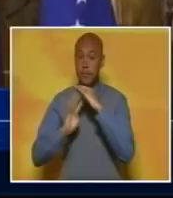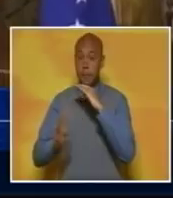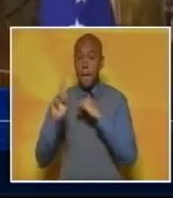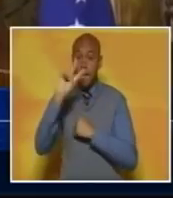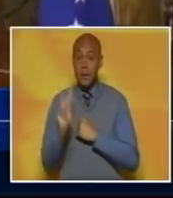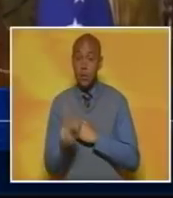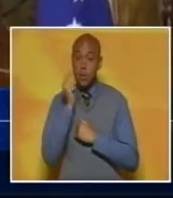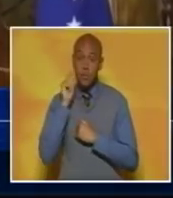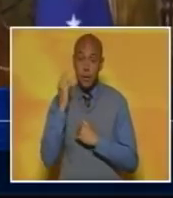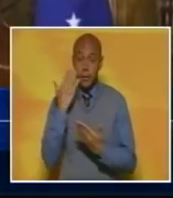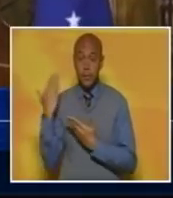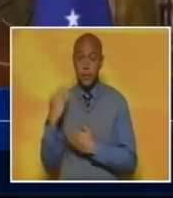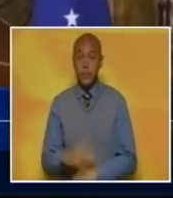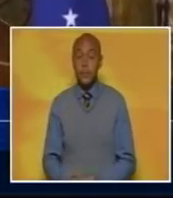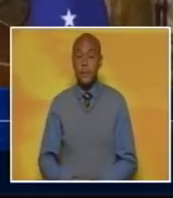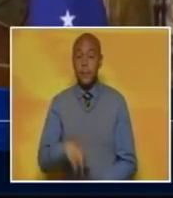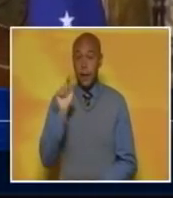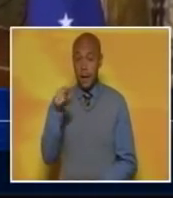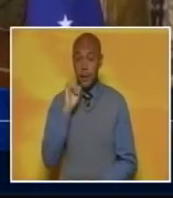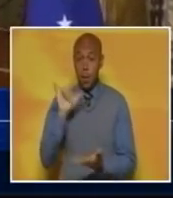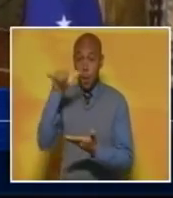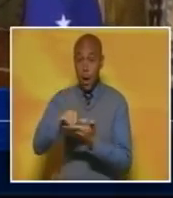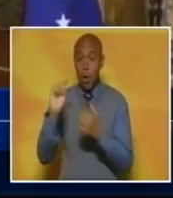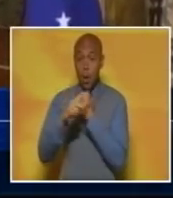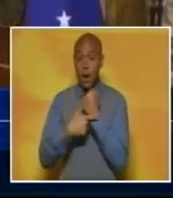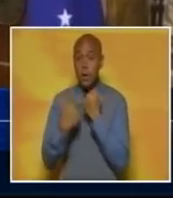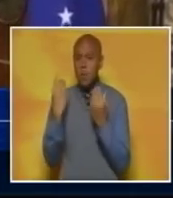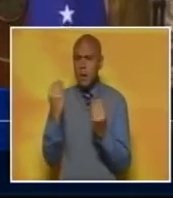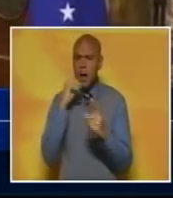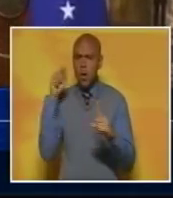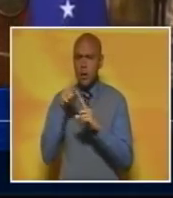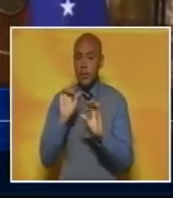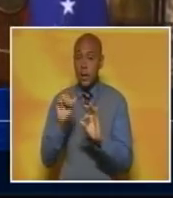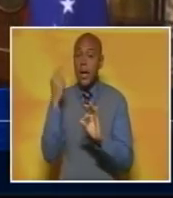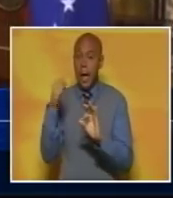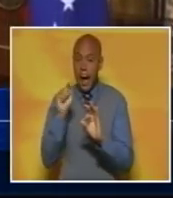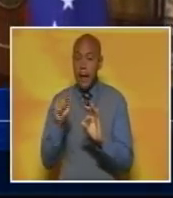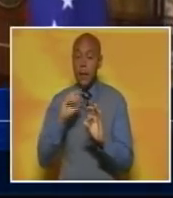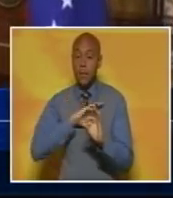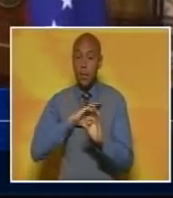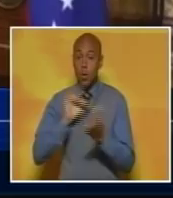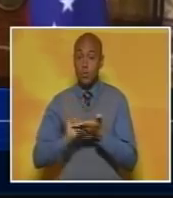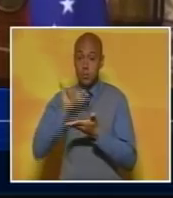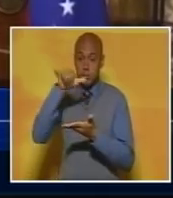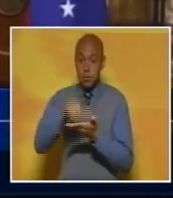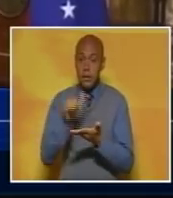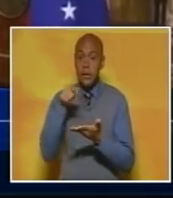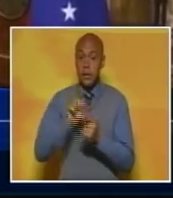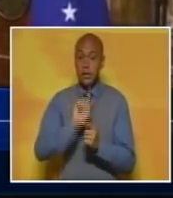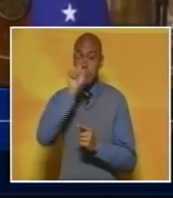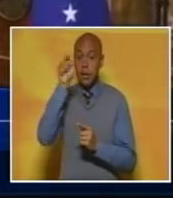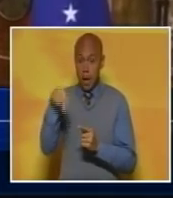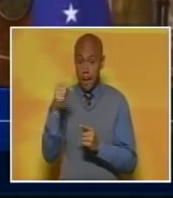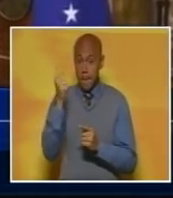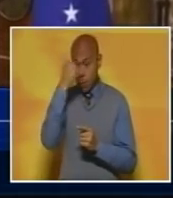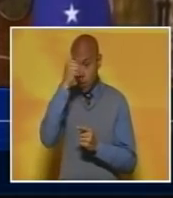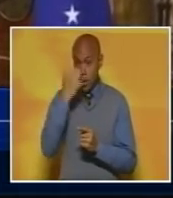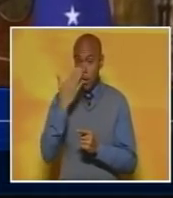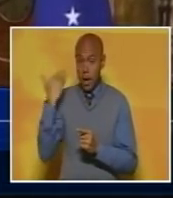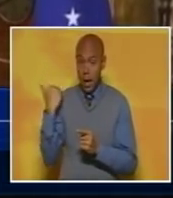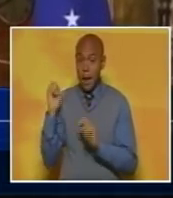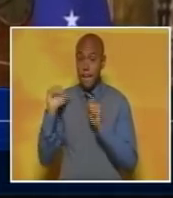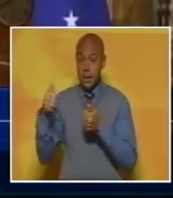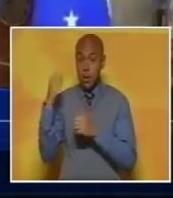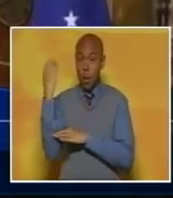Venezuela. Este viaje de Guaidó forma parte de su gira internacional que comenzó este domingo en Bogotá y continuará en el